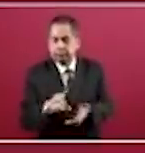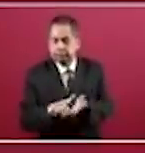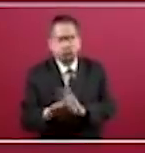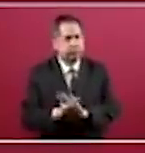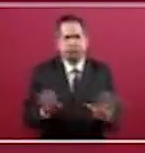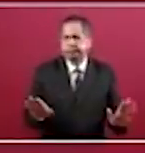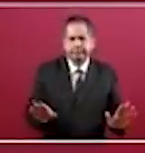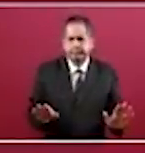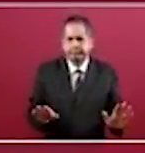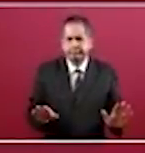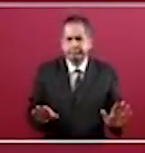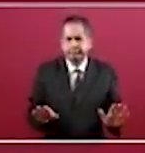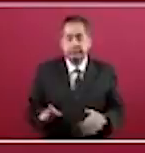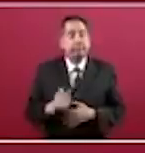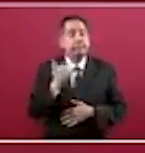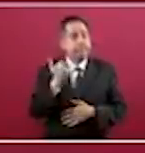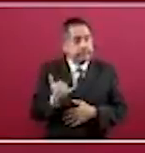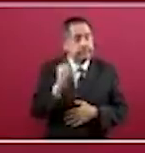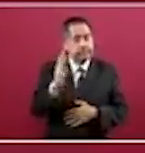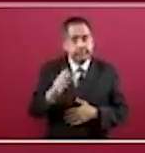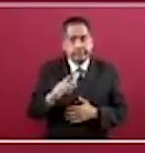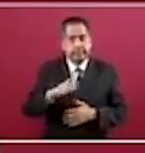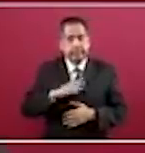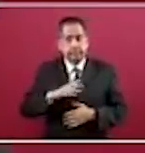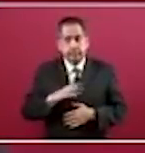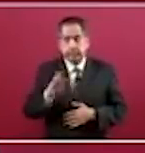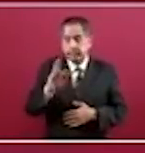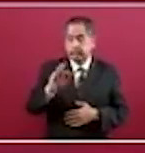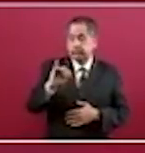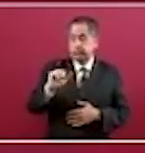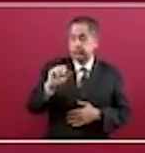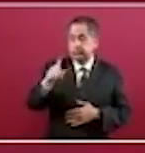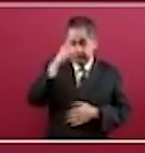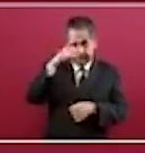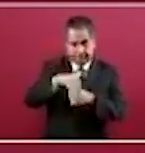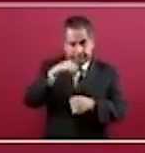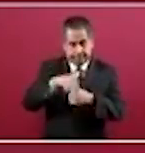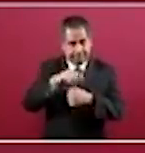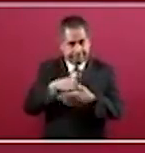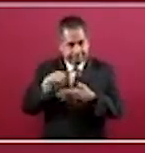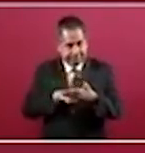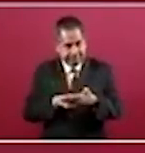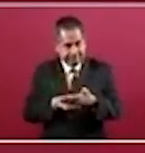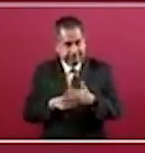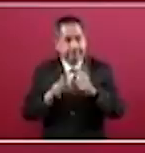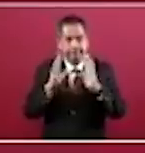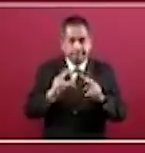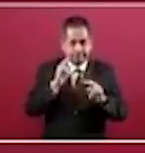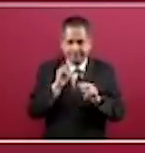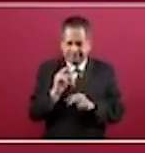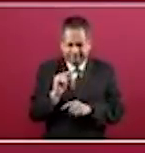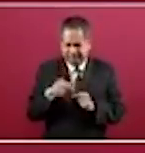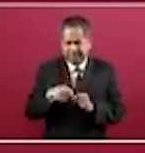y además ya existe la Fiscalía Electoral y está a